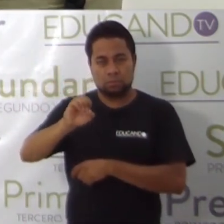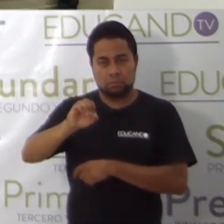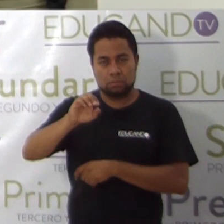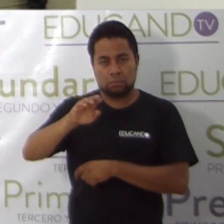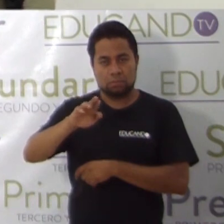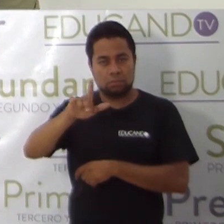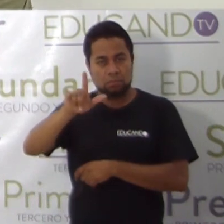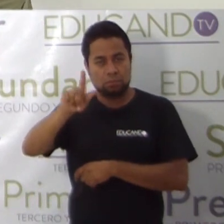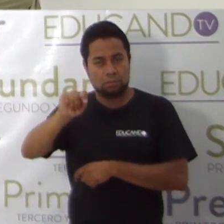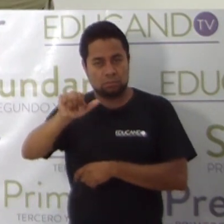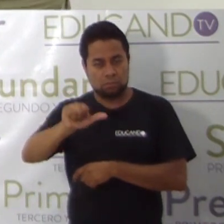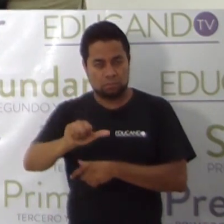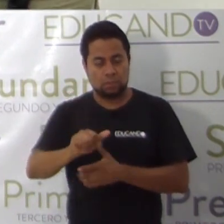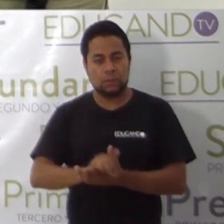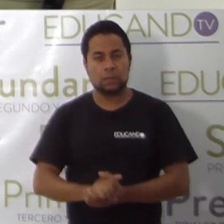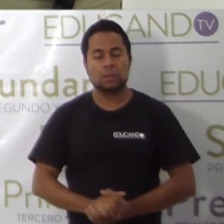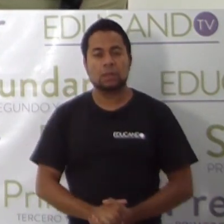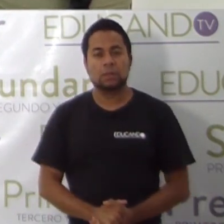Entonces,